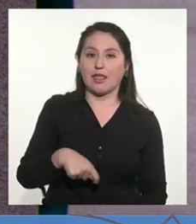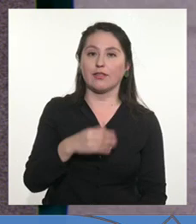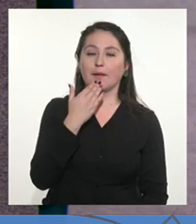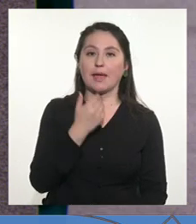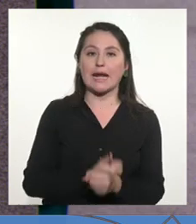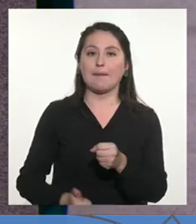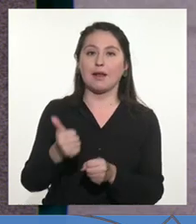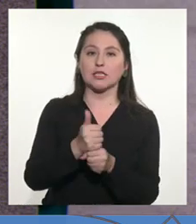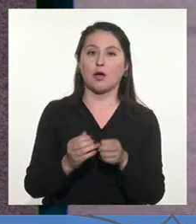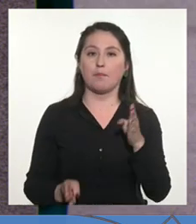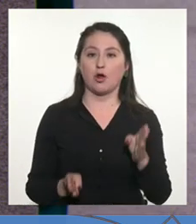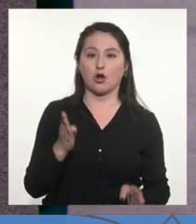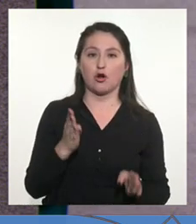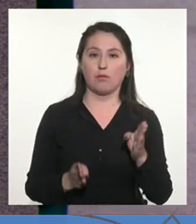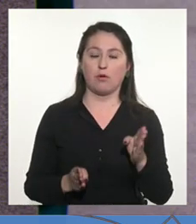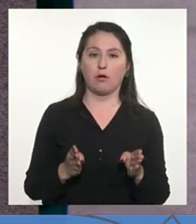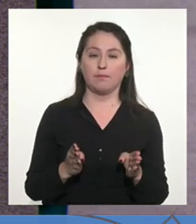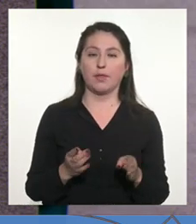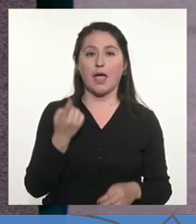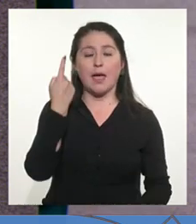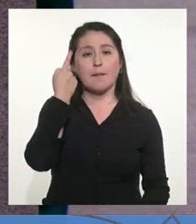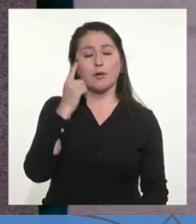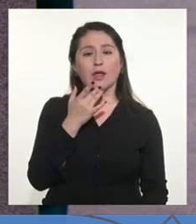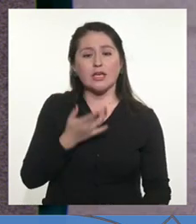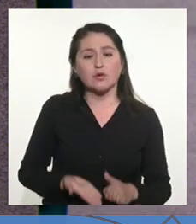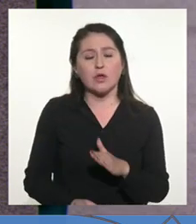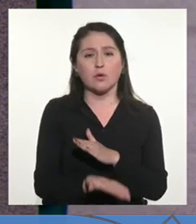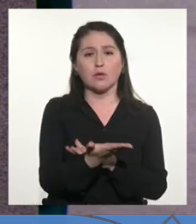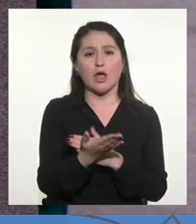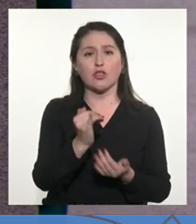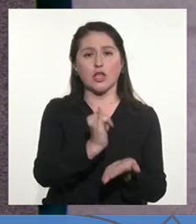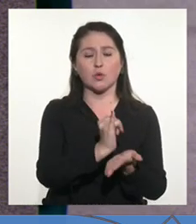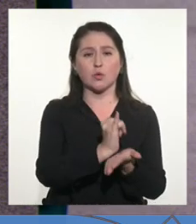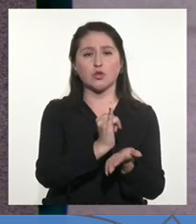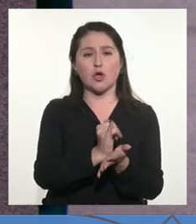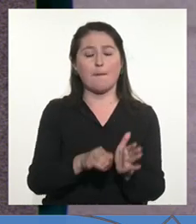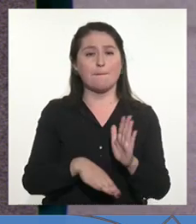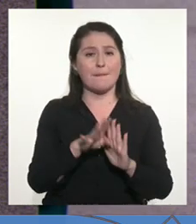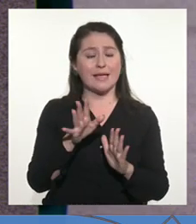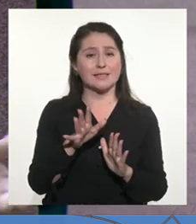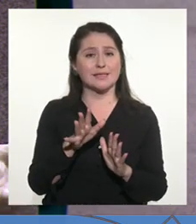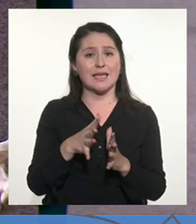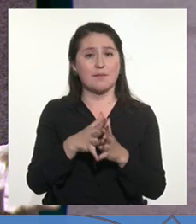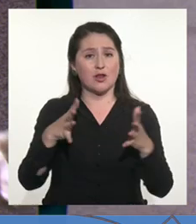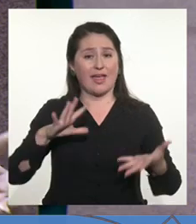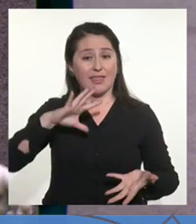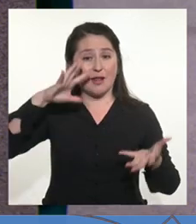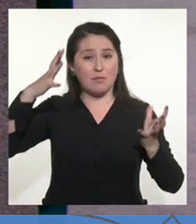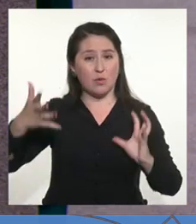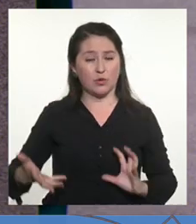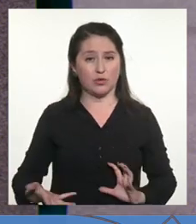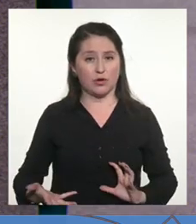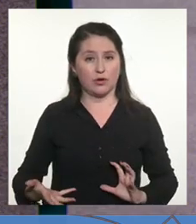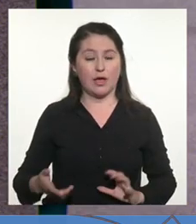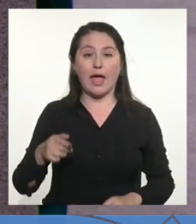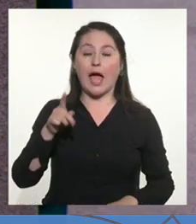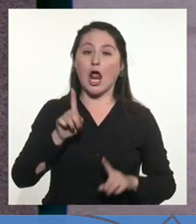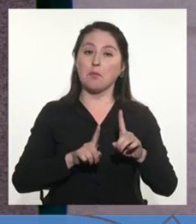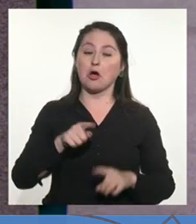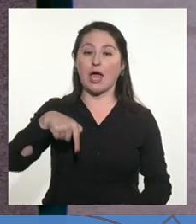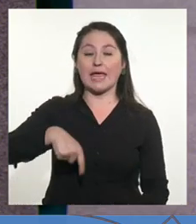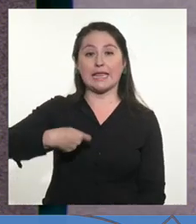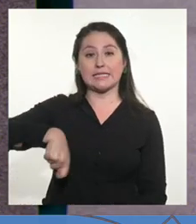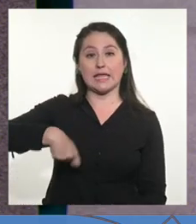tema no es un tema baladí y porque esta es la propuesta de una de las instituciones más importante del mundo a lo mejor este senado no está